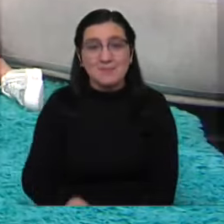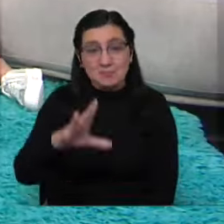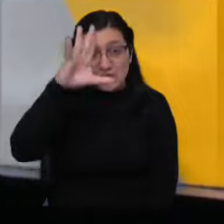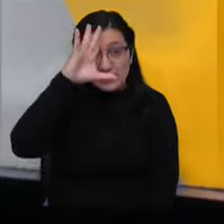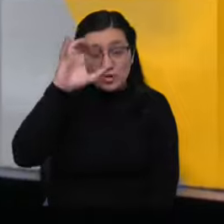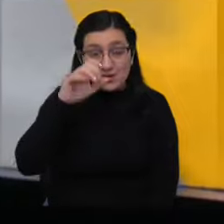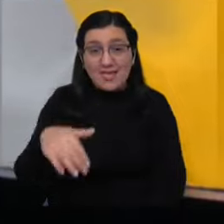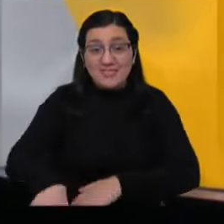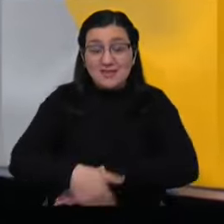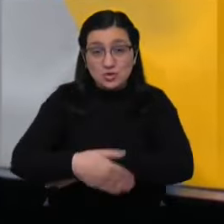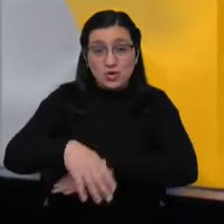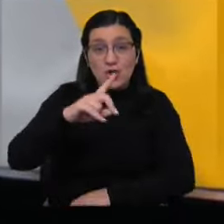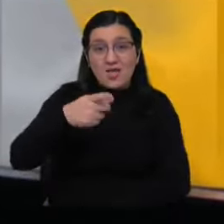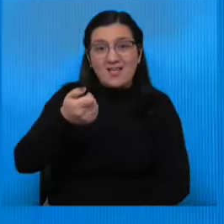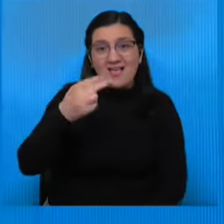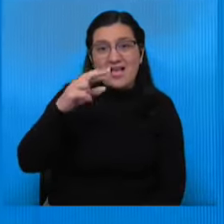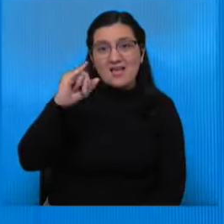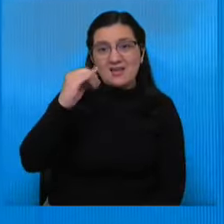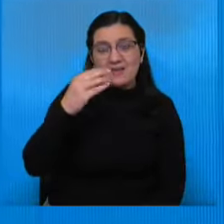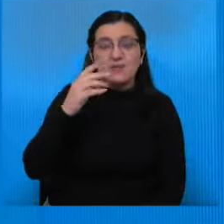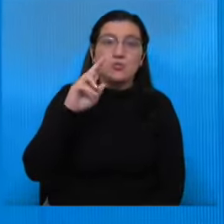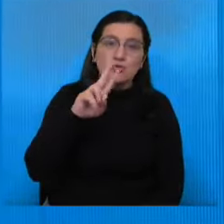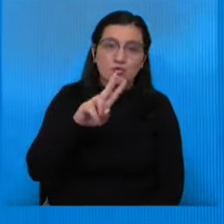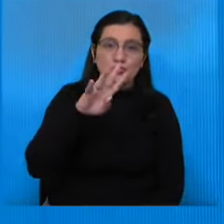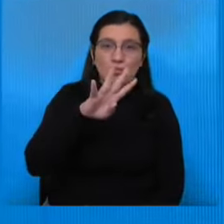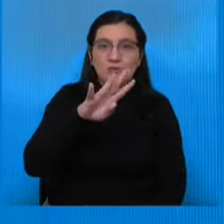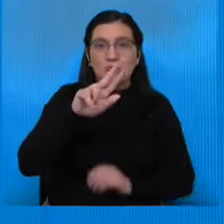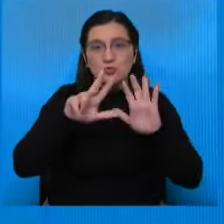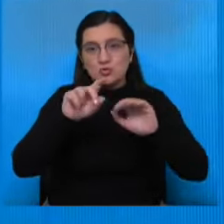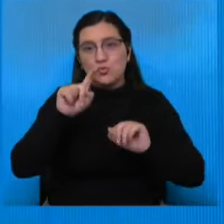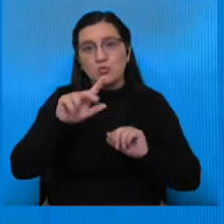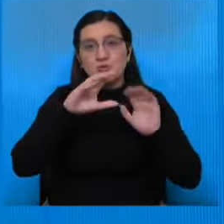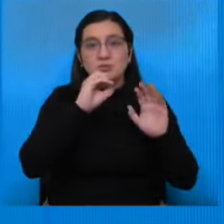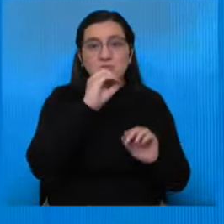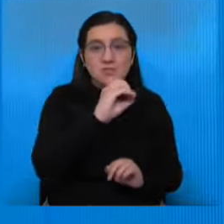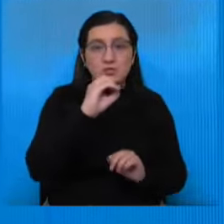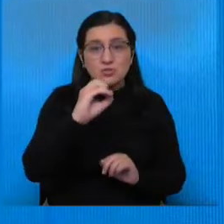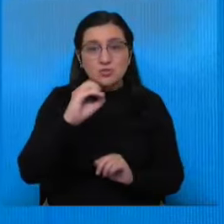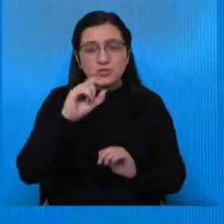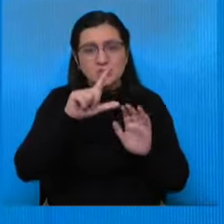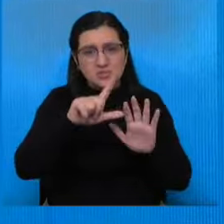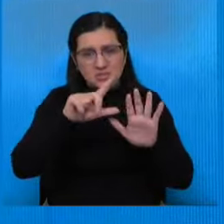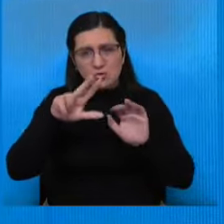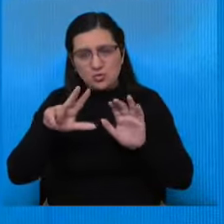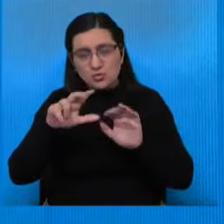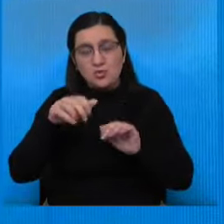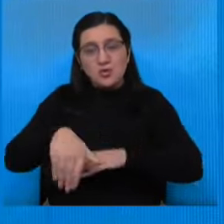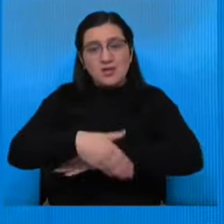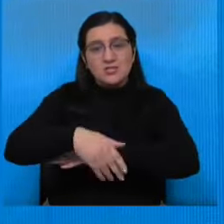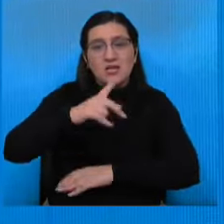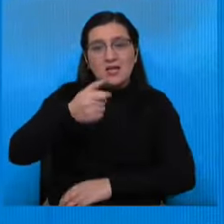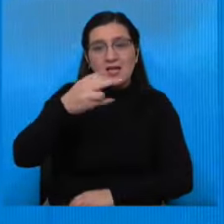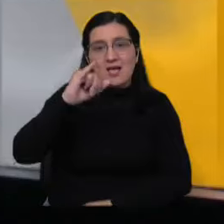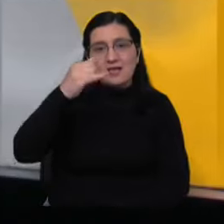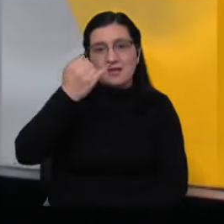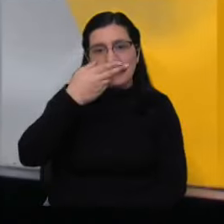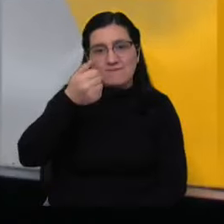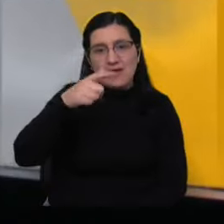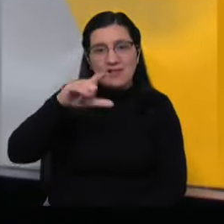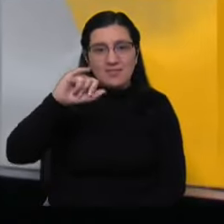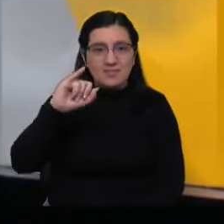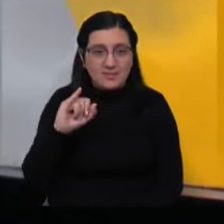gente la dirección y el teléfono sobre todo 281078 y galdi 2645 perfecto hay que ir a